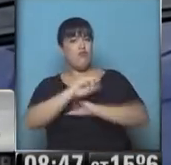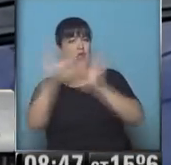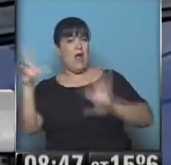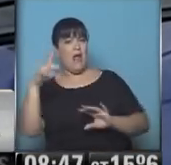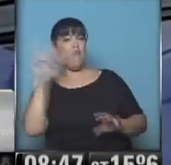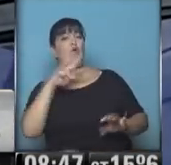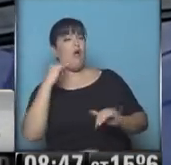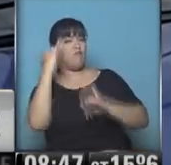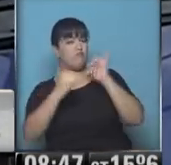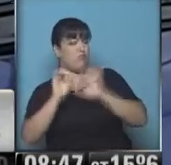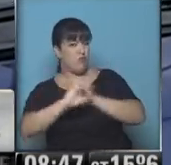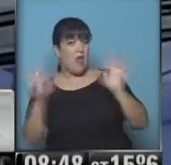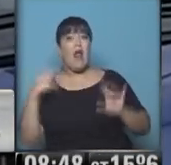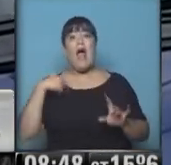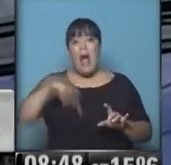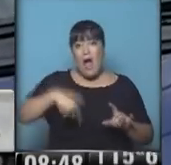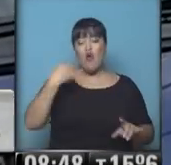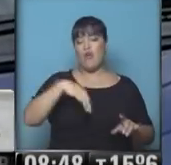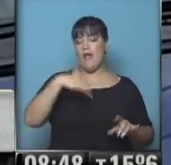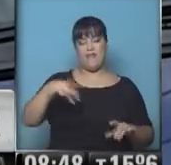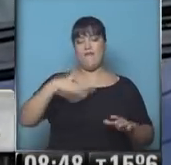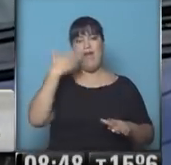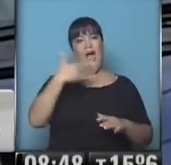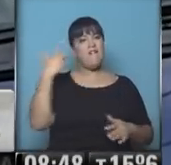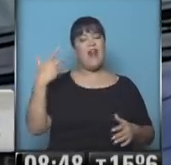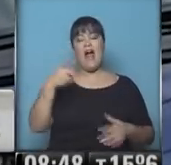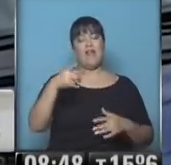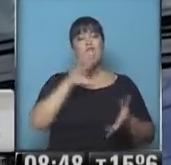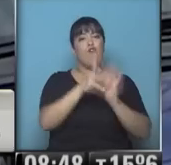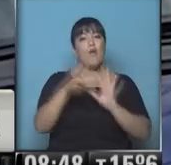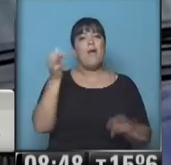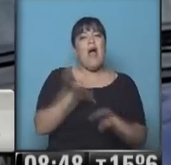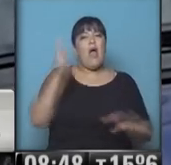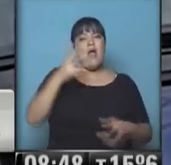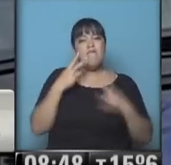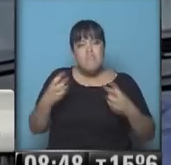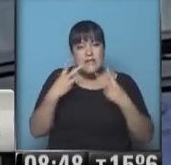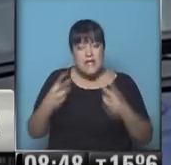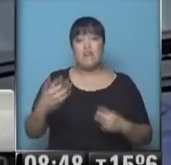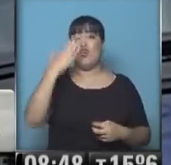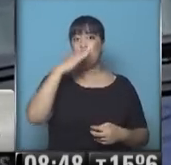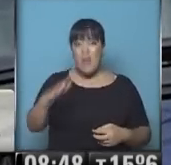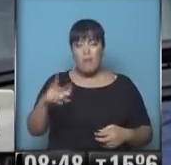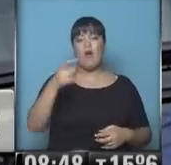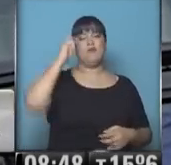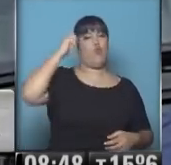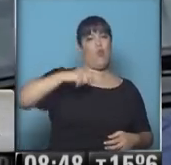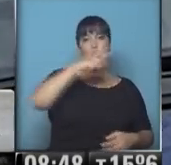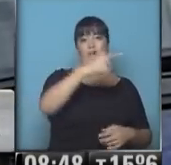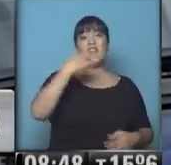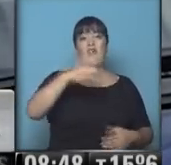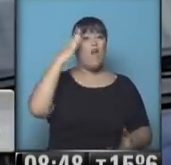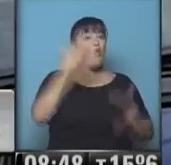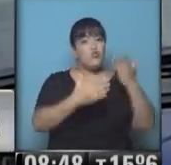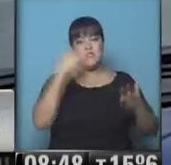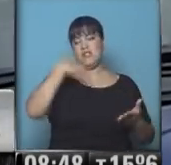concepto, y los que tienen que hablar ahora son los peritos, y a través de lo que determinen los peritos, los que tienen que hablar son los jueces, y determinar la justicia. No